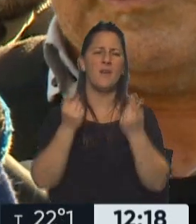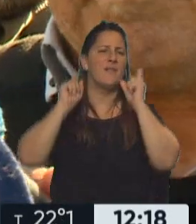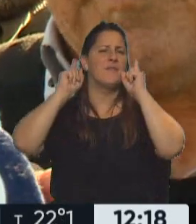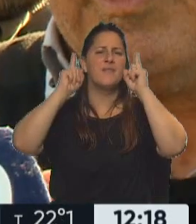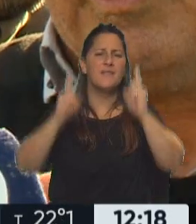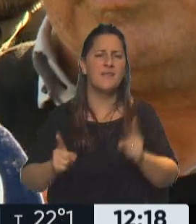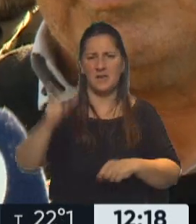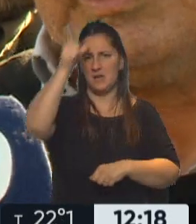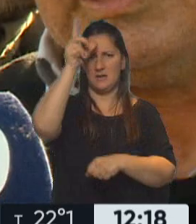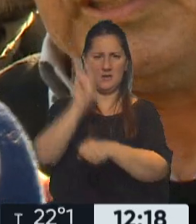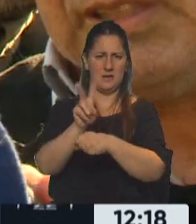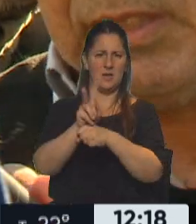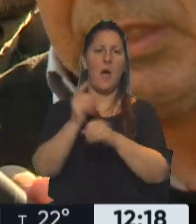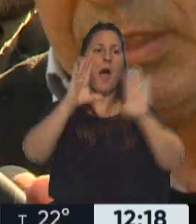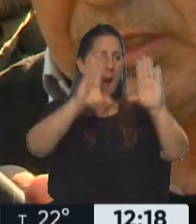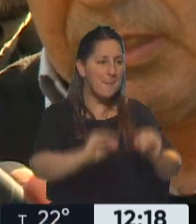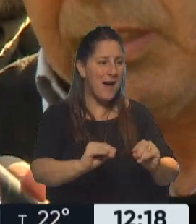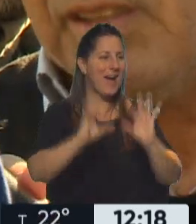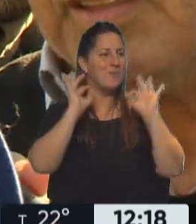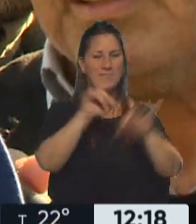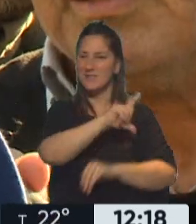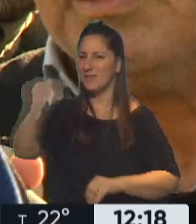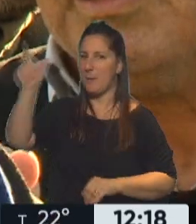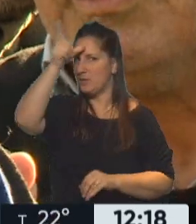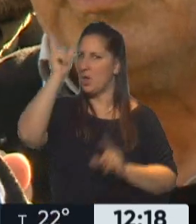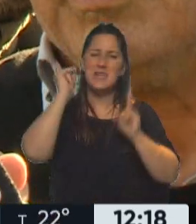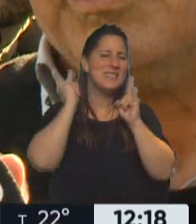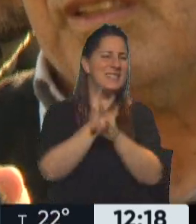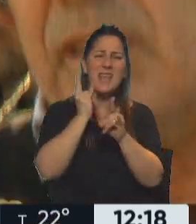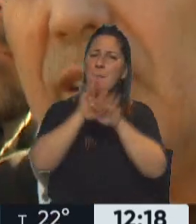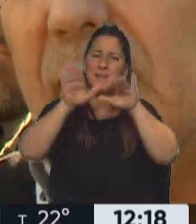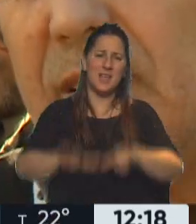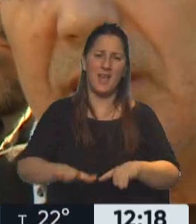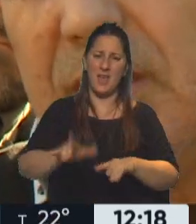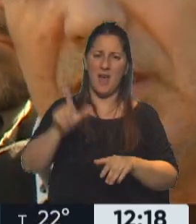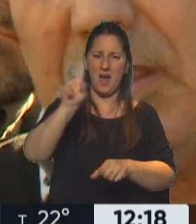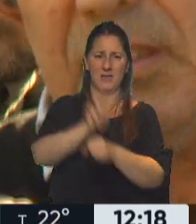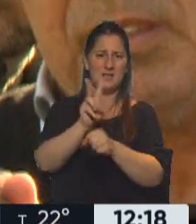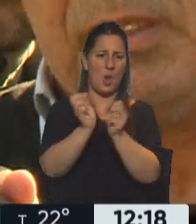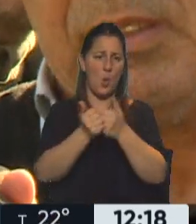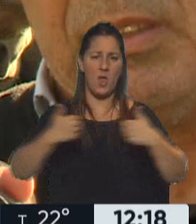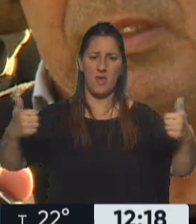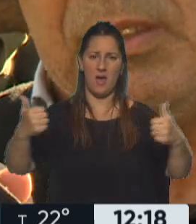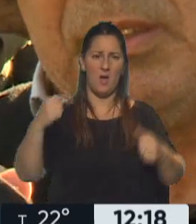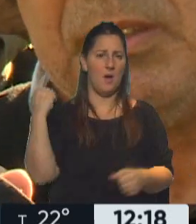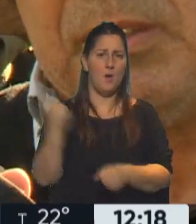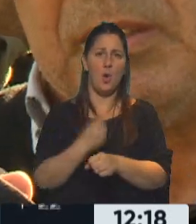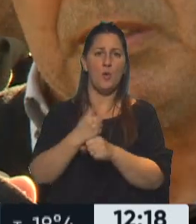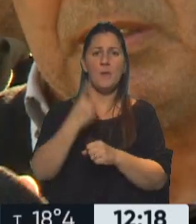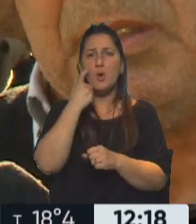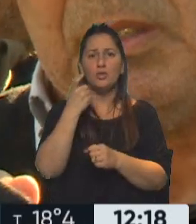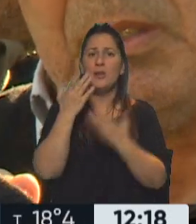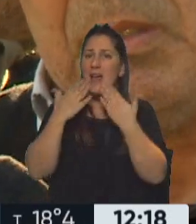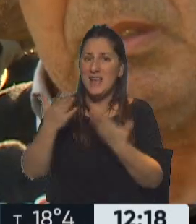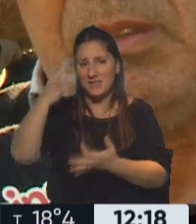la permanencia en el lugar, pero no solo cuando se apague el fuego, sino de aquí en más. Porque si no lo podemos controlar a través de la